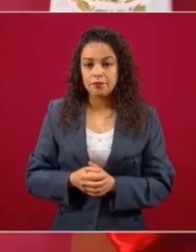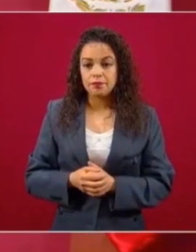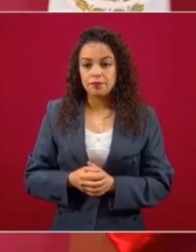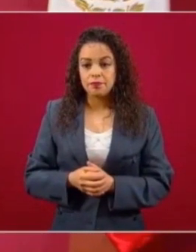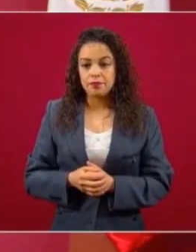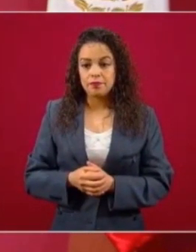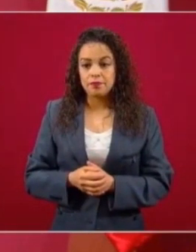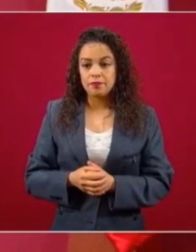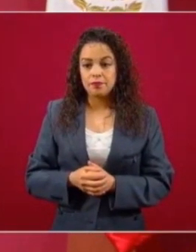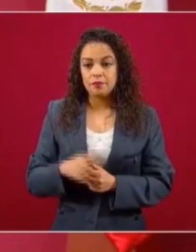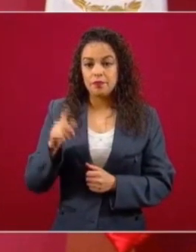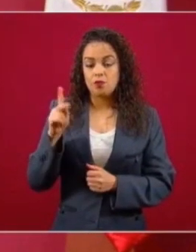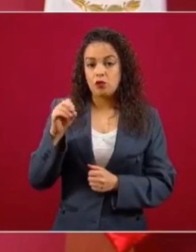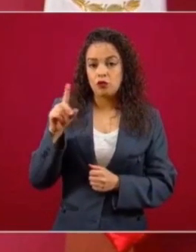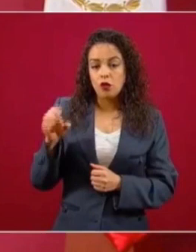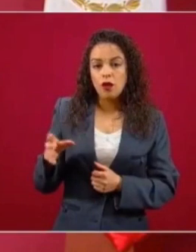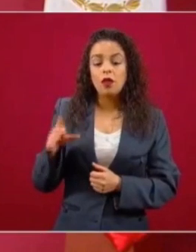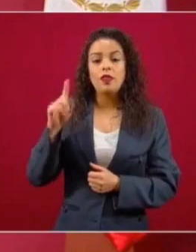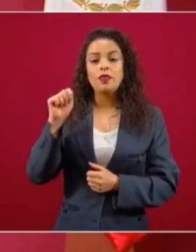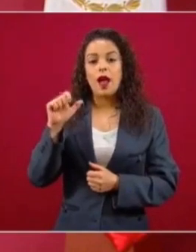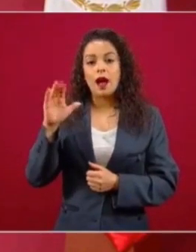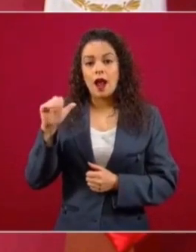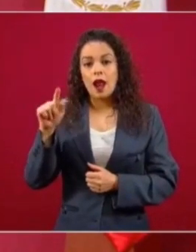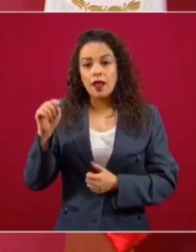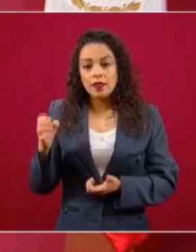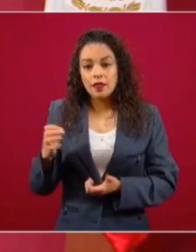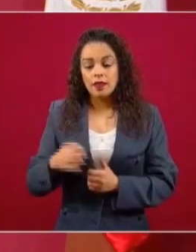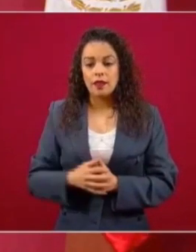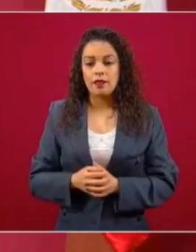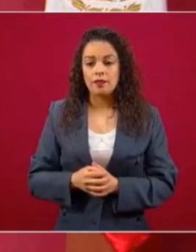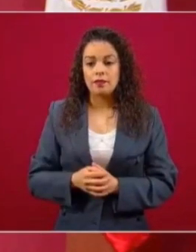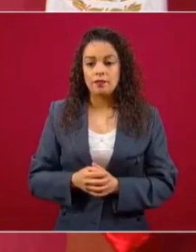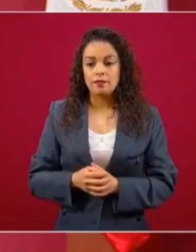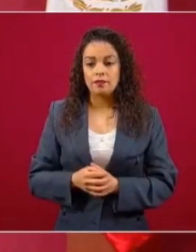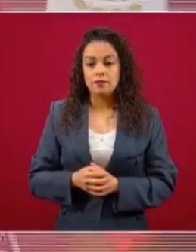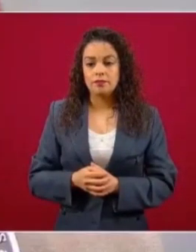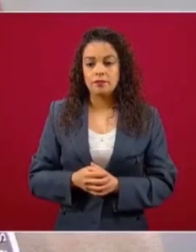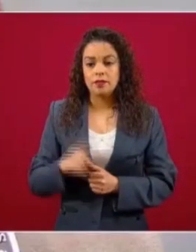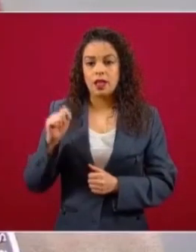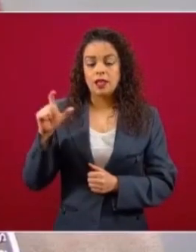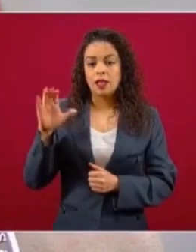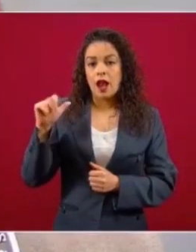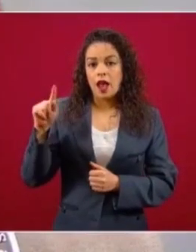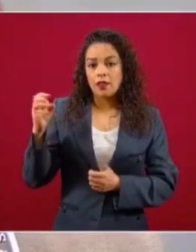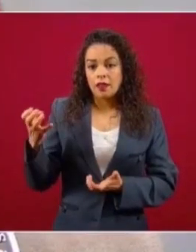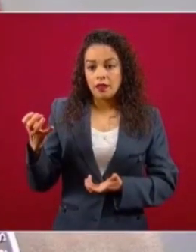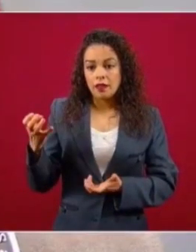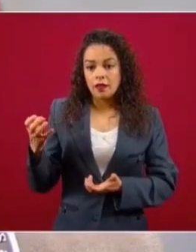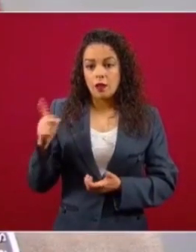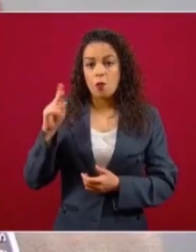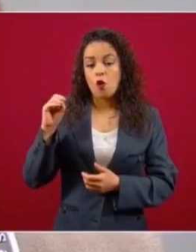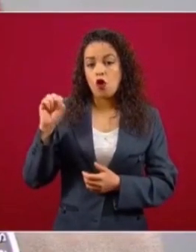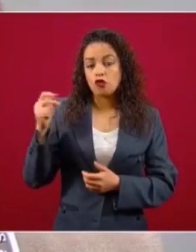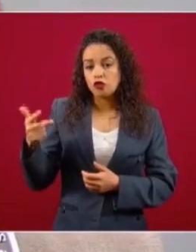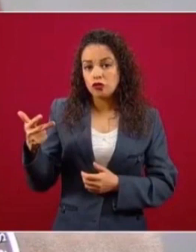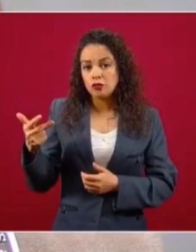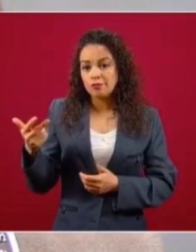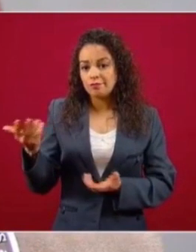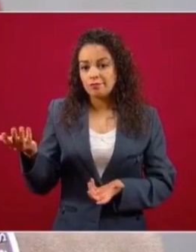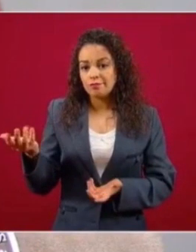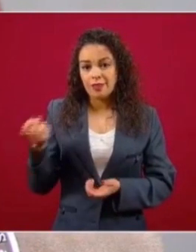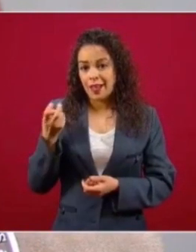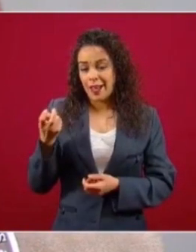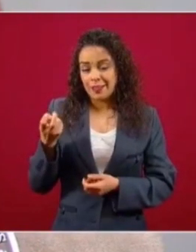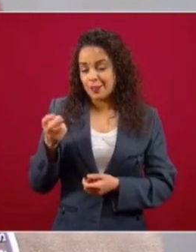destaca la te escalante ya no hablemos del post s